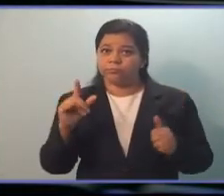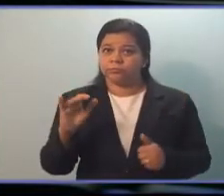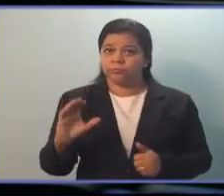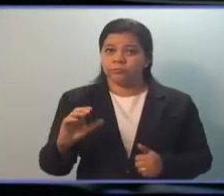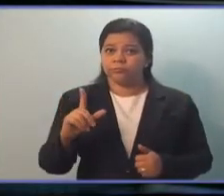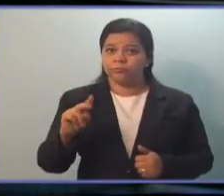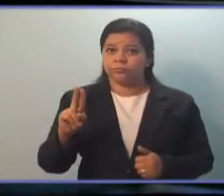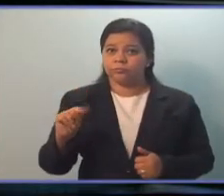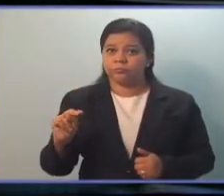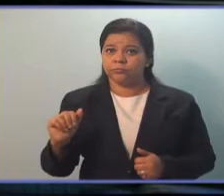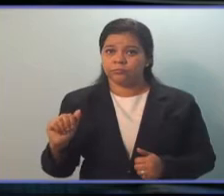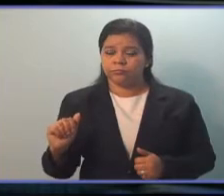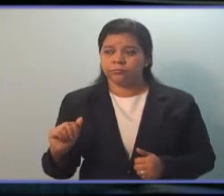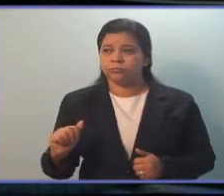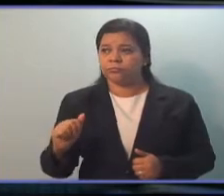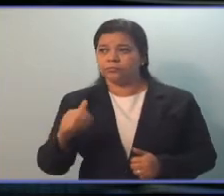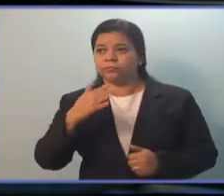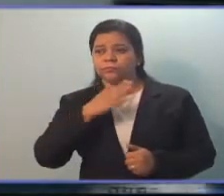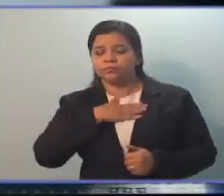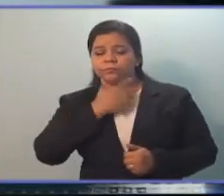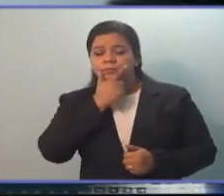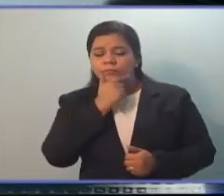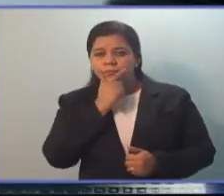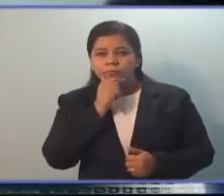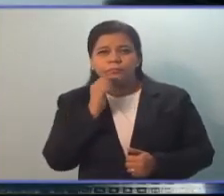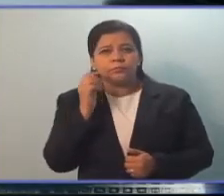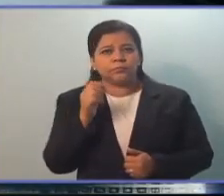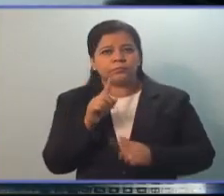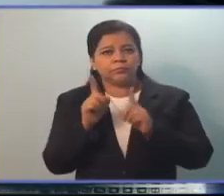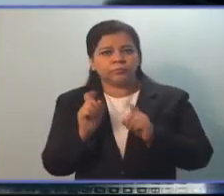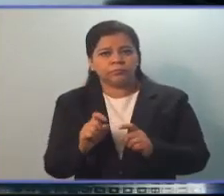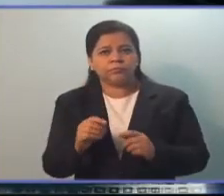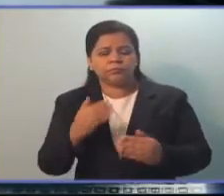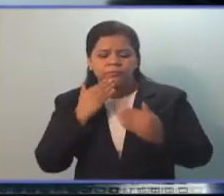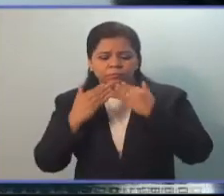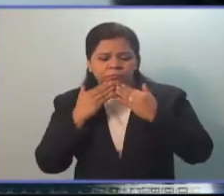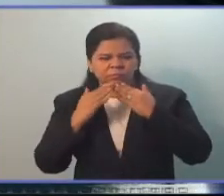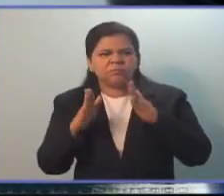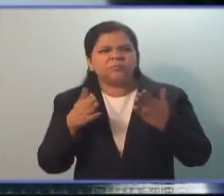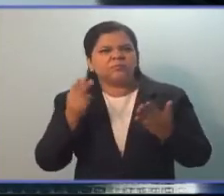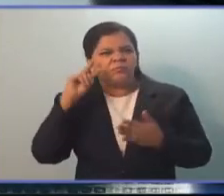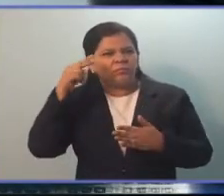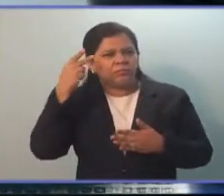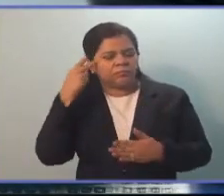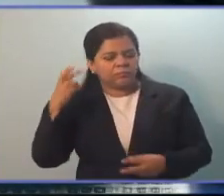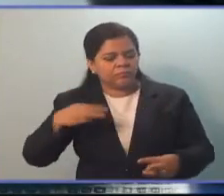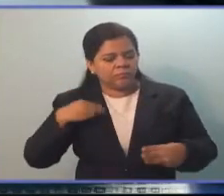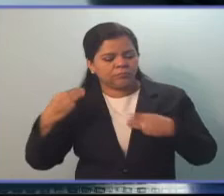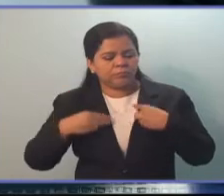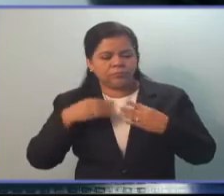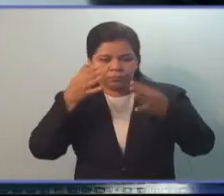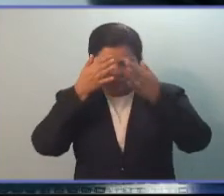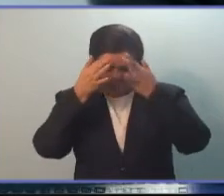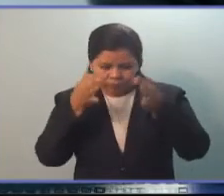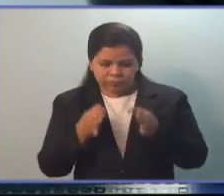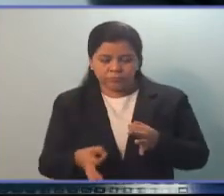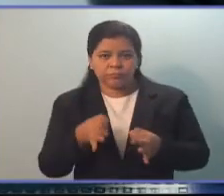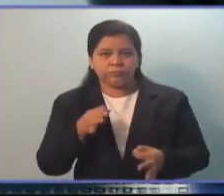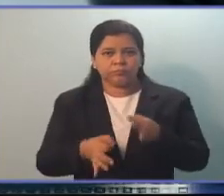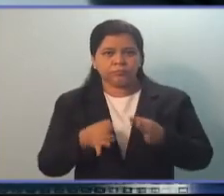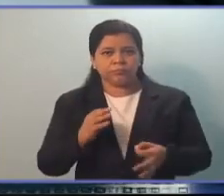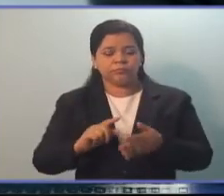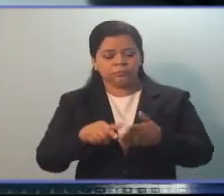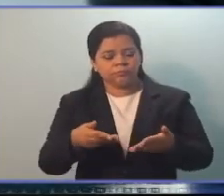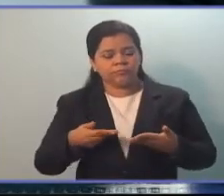Luna. Buenos días. A ver, la pregunta es, explique en qué consiste motivar una decisión judicial y la relación entre motivación y derecho